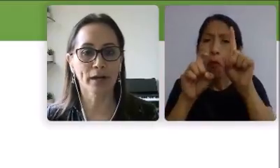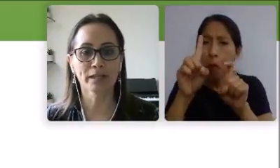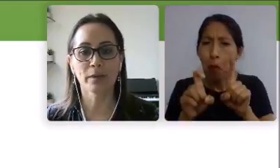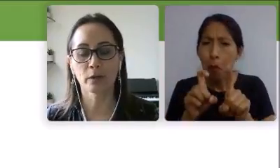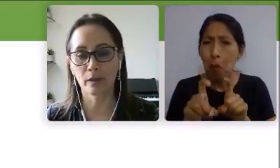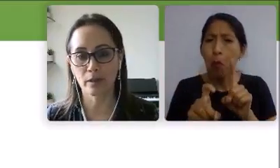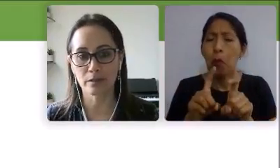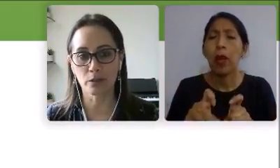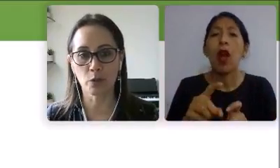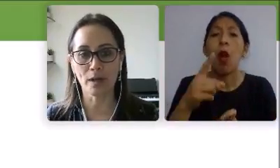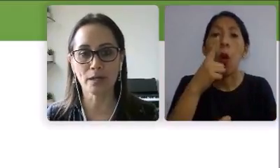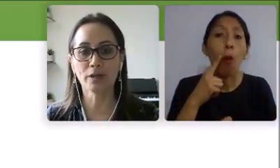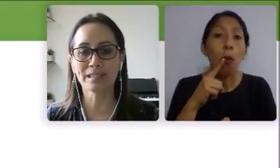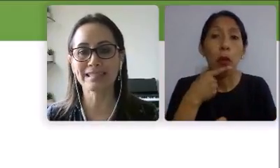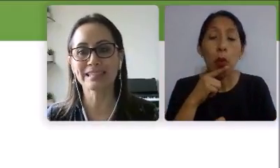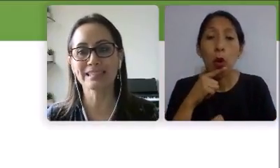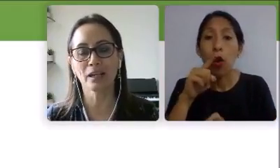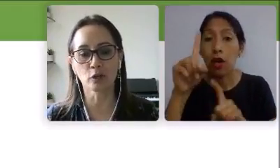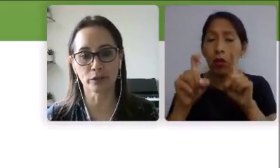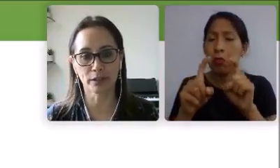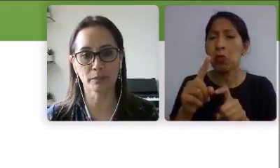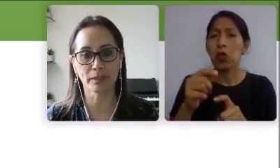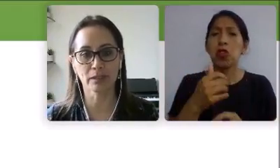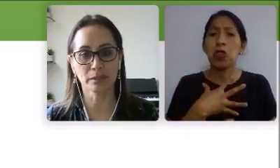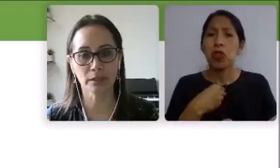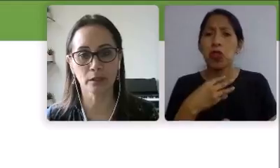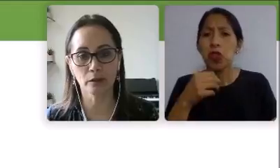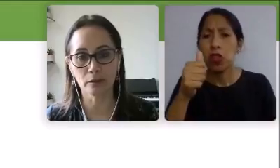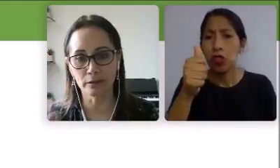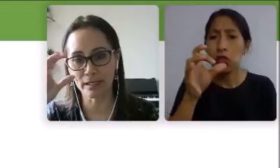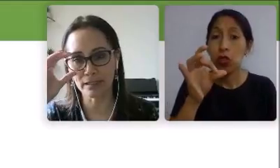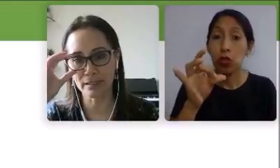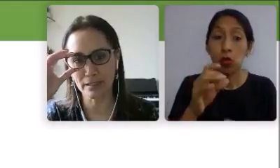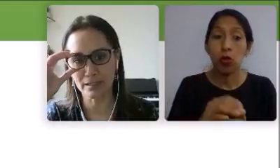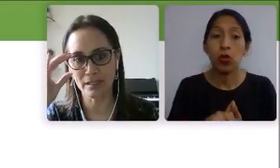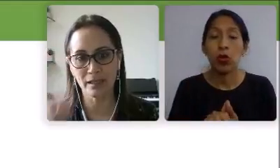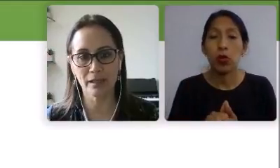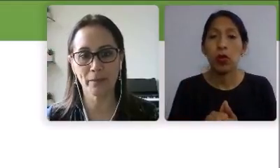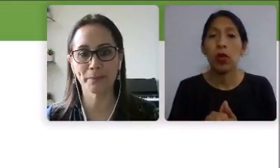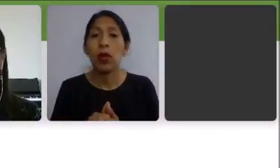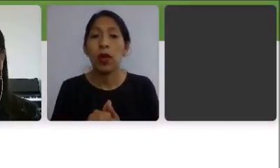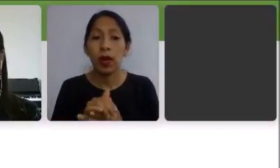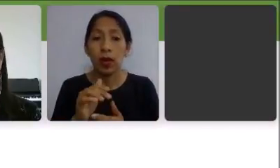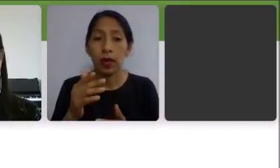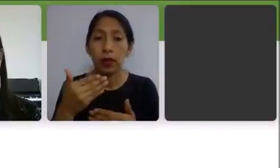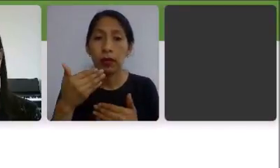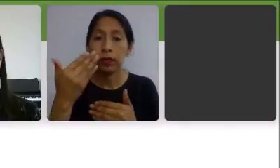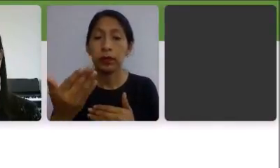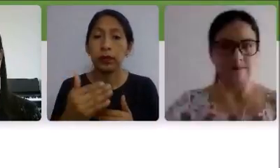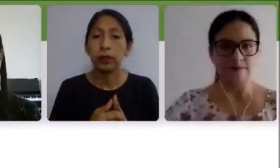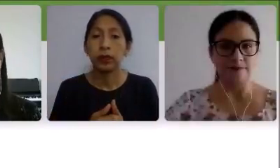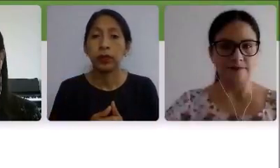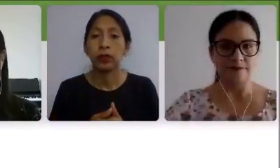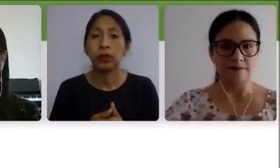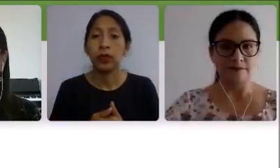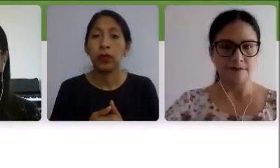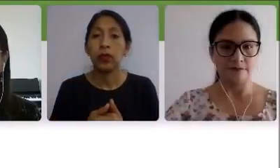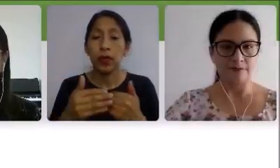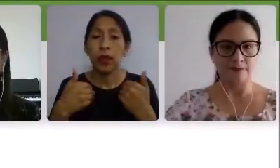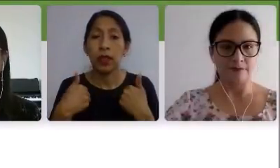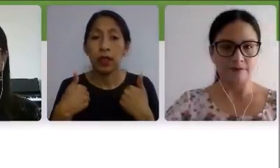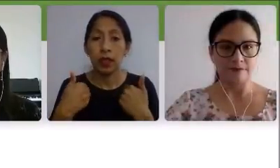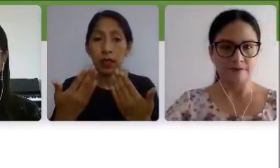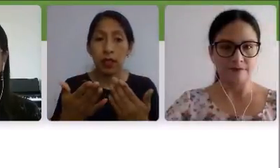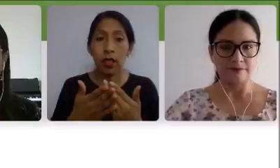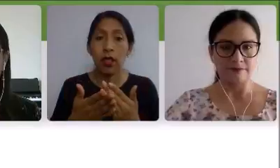con hombres y mujeres mayores de 18 años, residentes en Londres, prácticamente los londinenses de nivel socioeconómico medio y medio